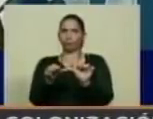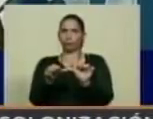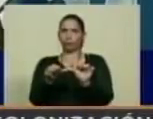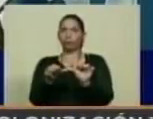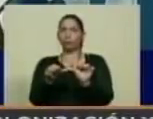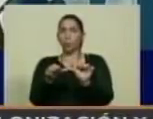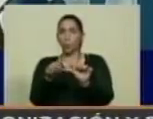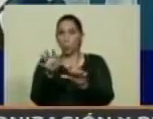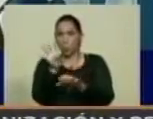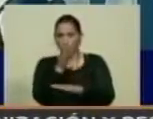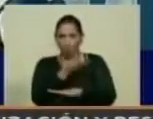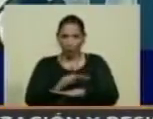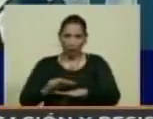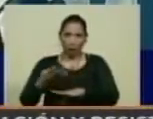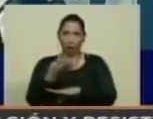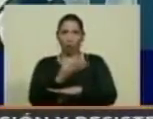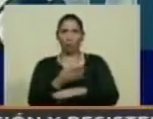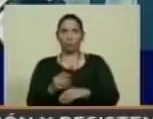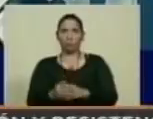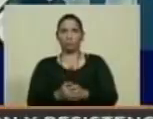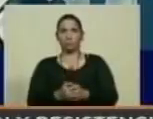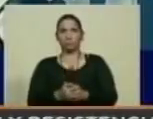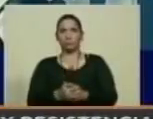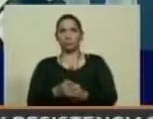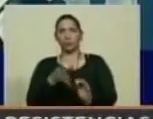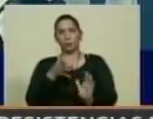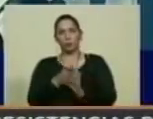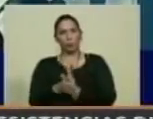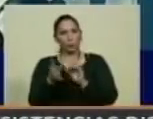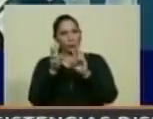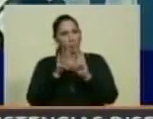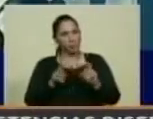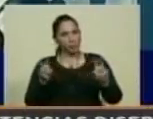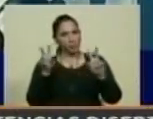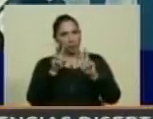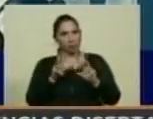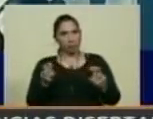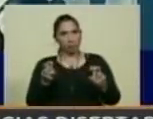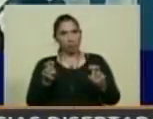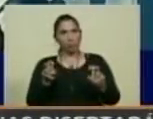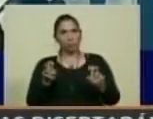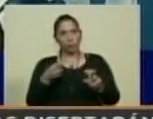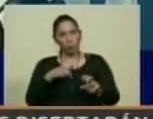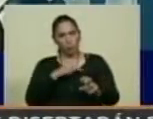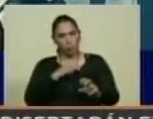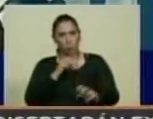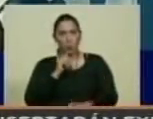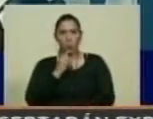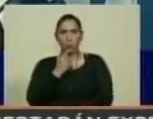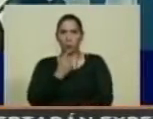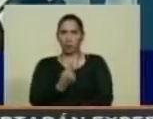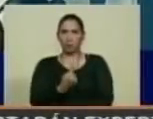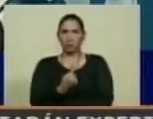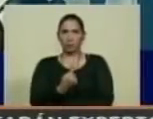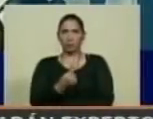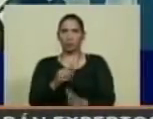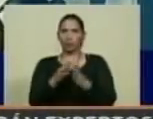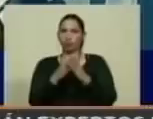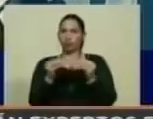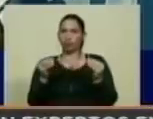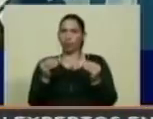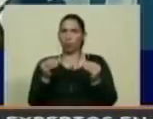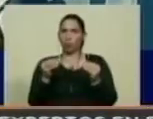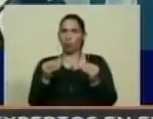horas, sobre las incidencias de estas investigaciones, pudiéramos referir que toda la evidencia